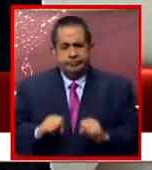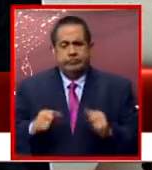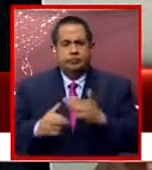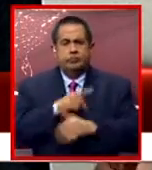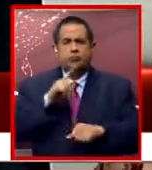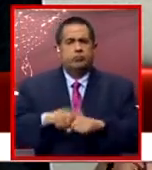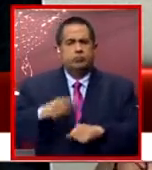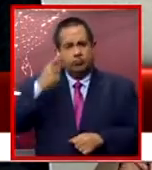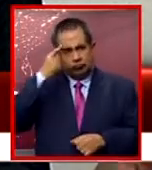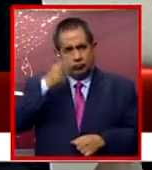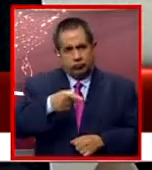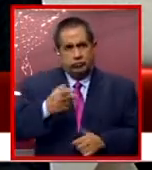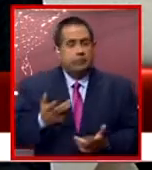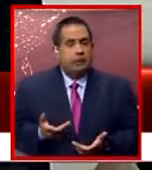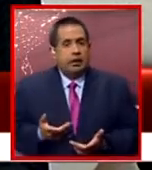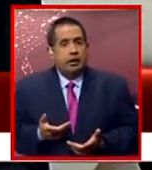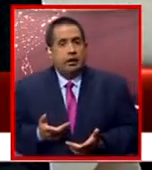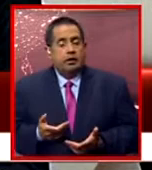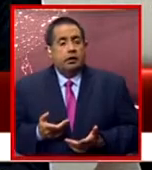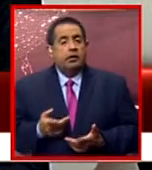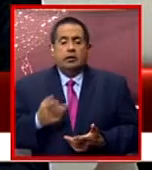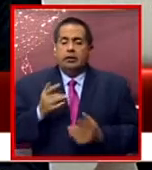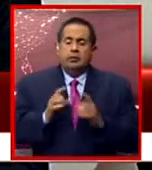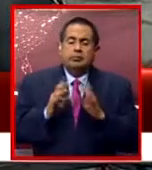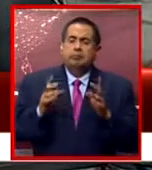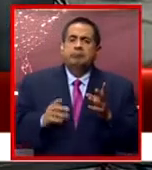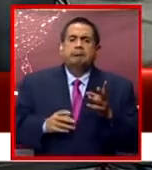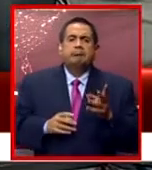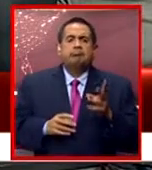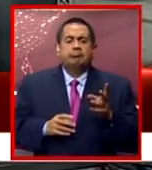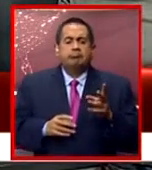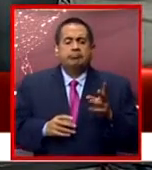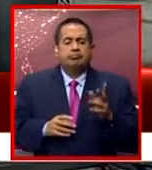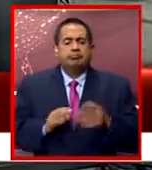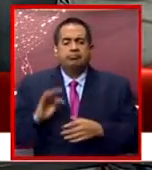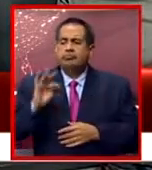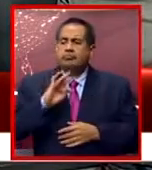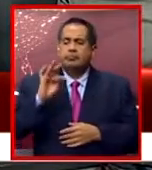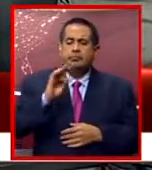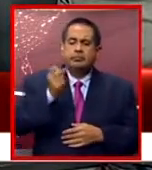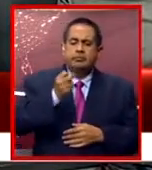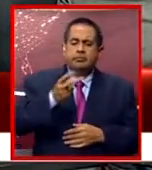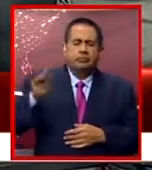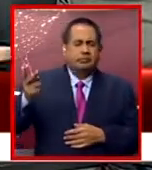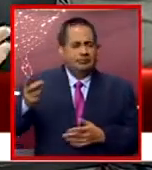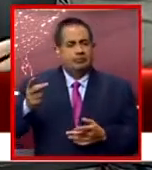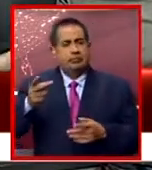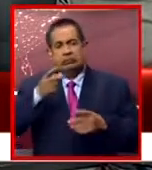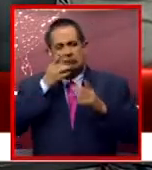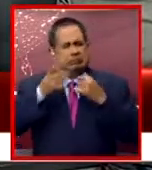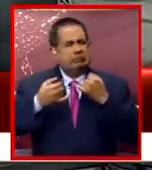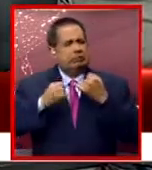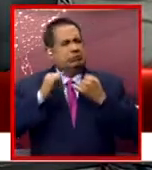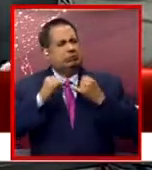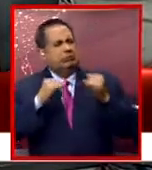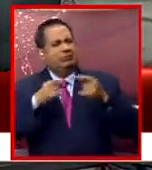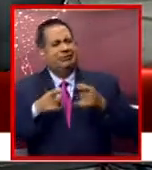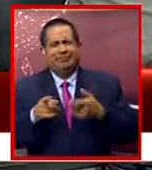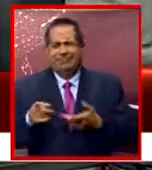nacional y que de repente hay quienes se atreven a empezar a